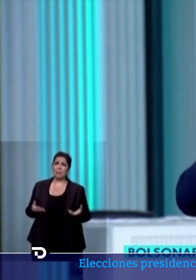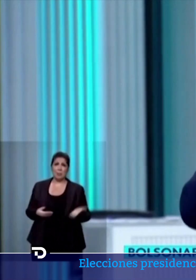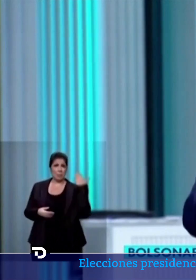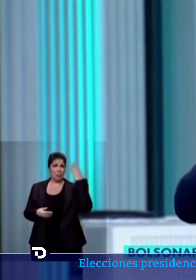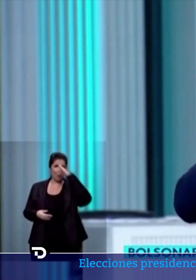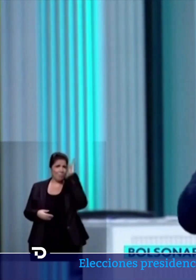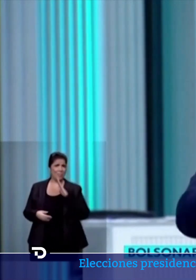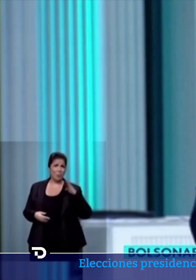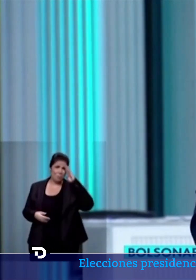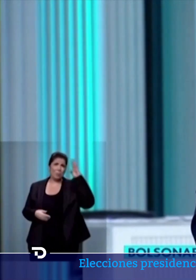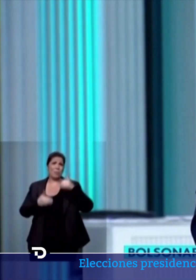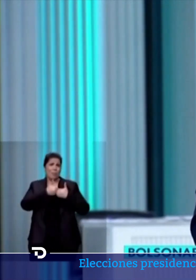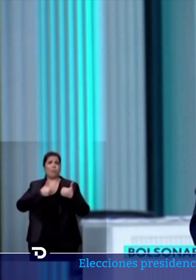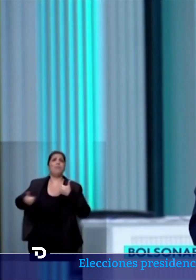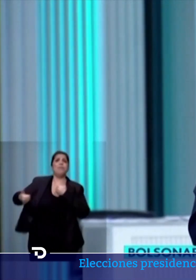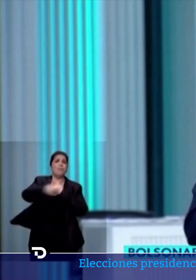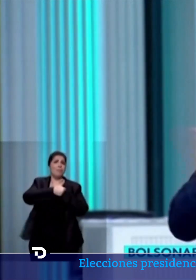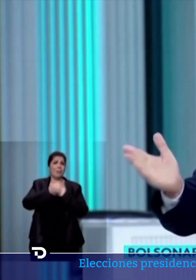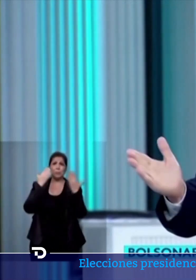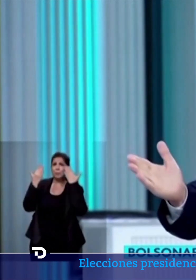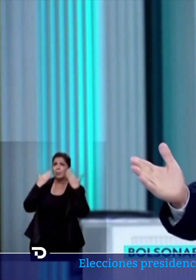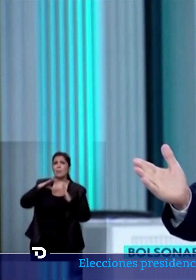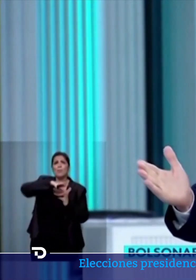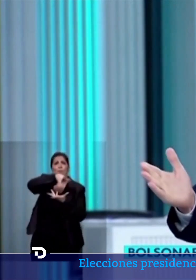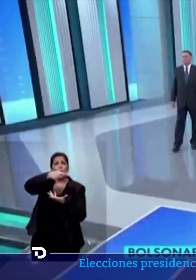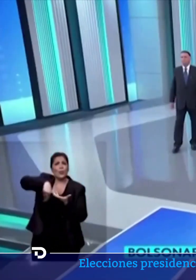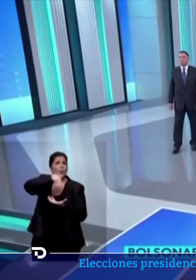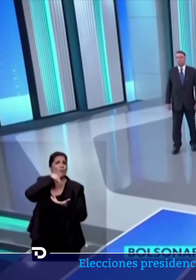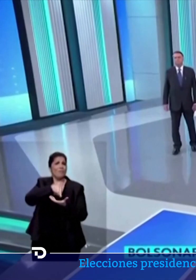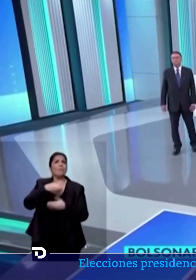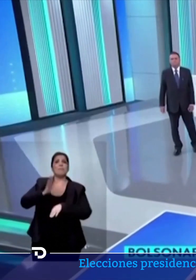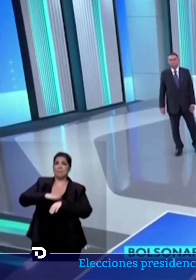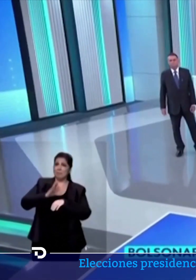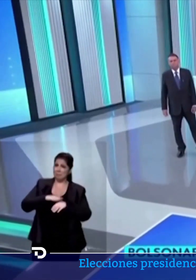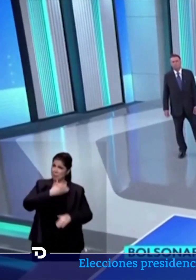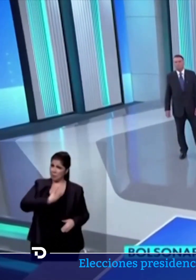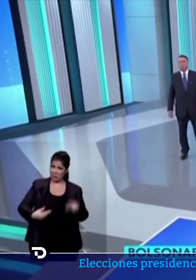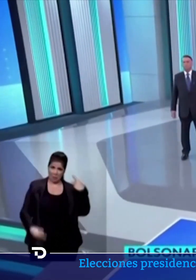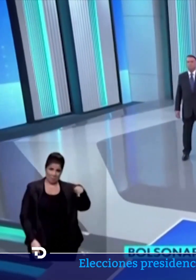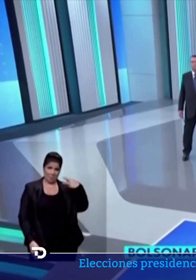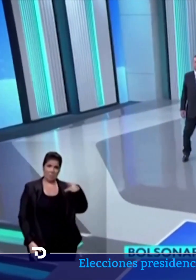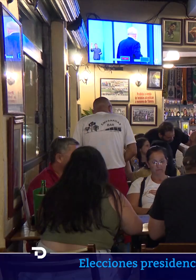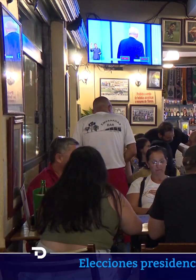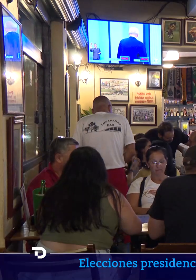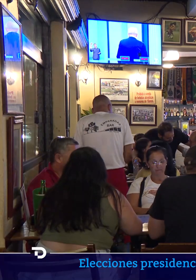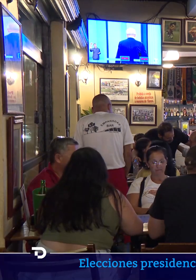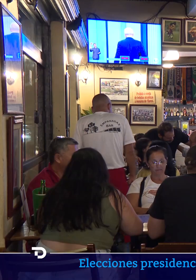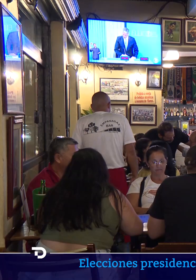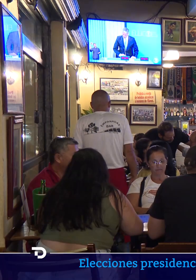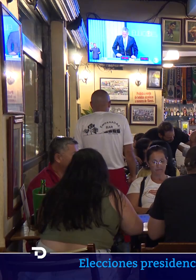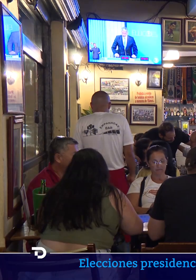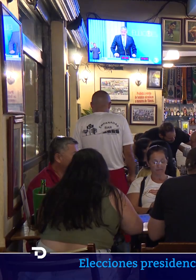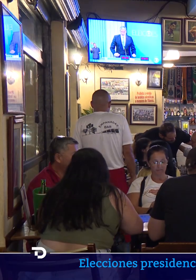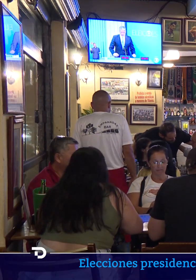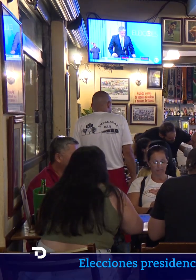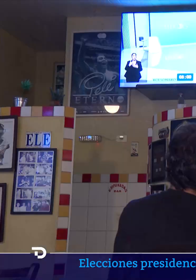actor internacional importante. ¿En su gobierno en qué se ha convertido Brasil? En